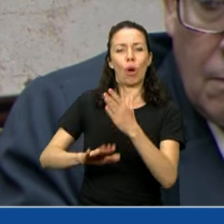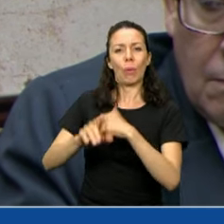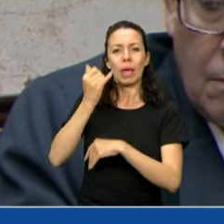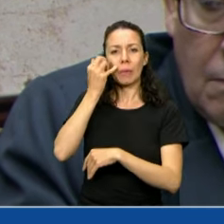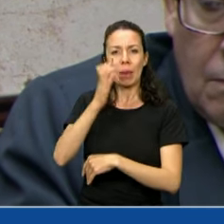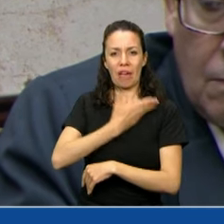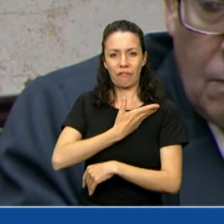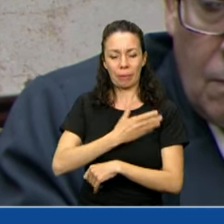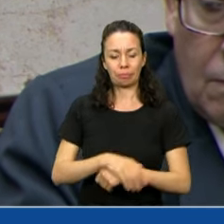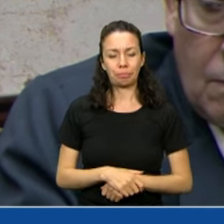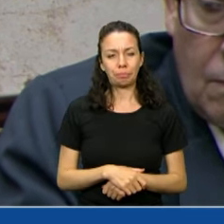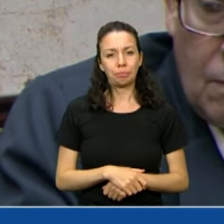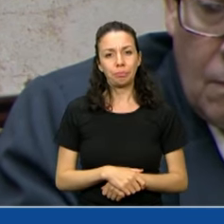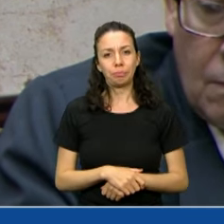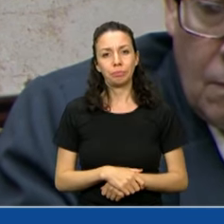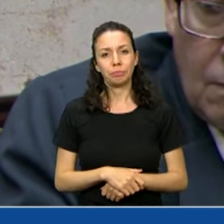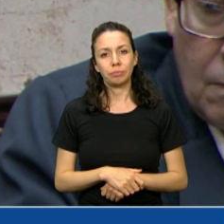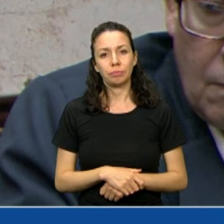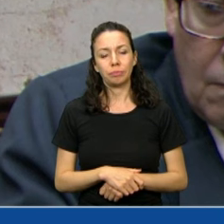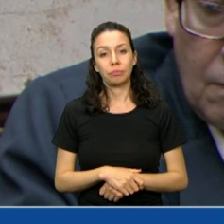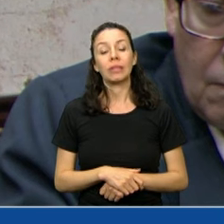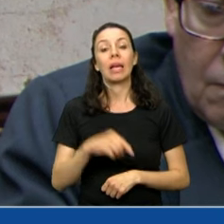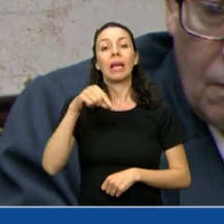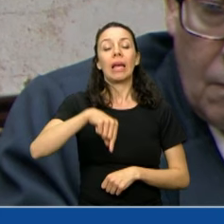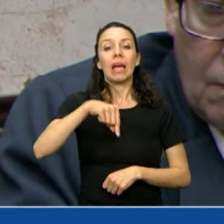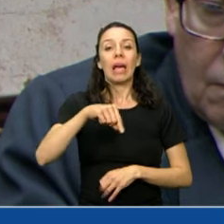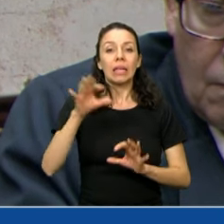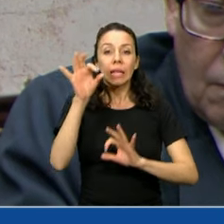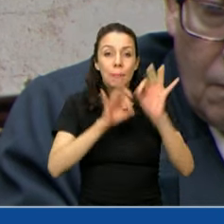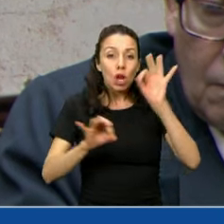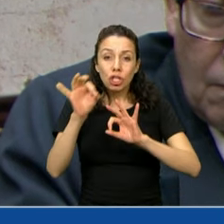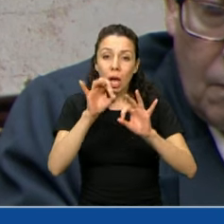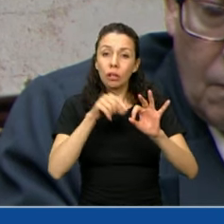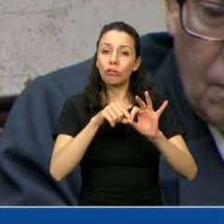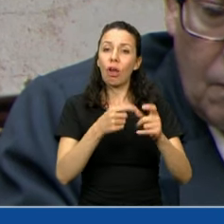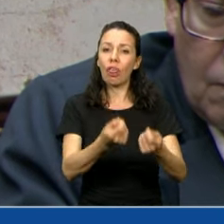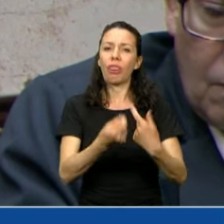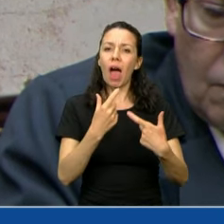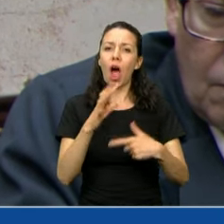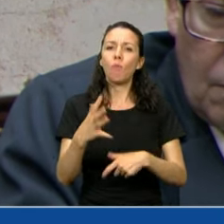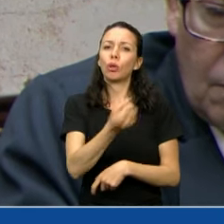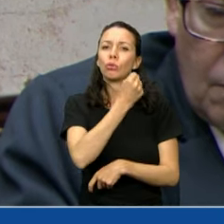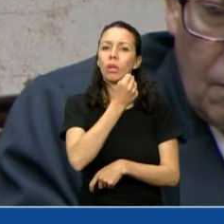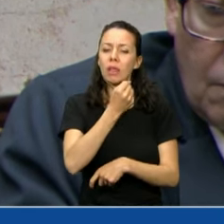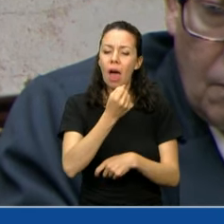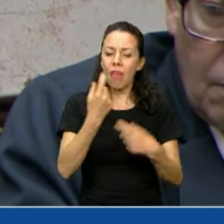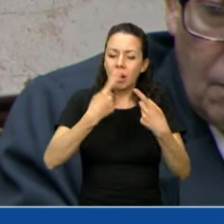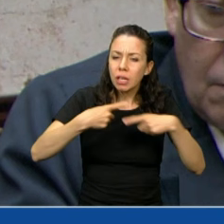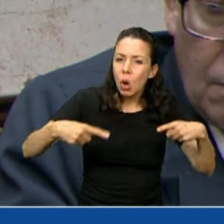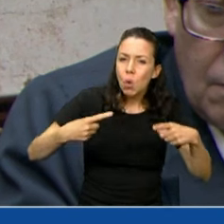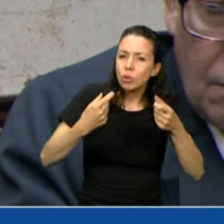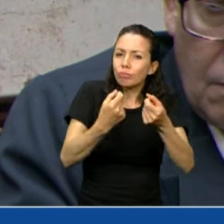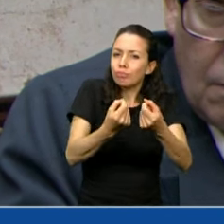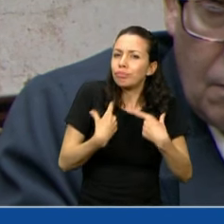ipf señora presidenta este proyecto es la oportunidad de generar recursos Genuinos para el